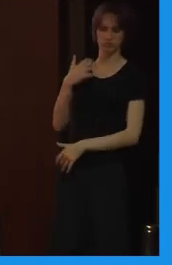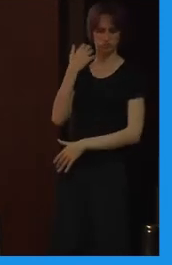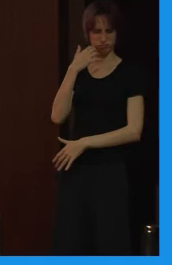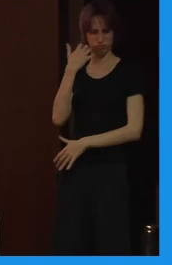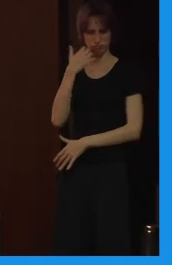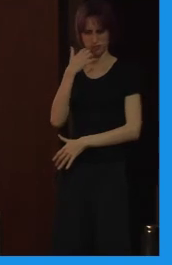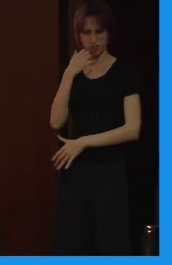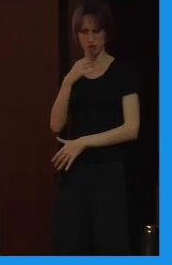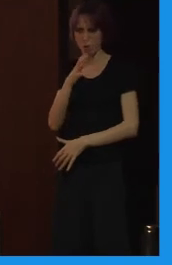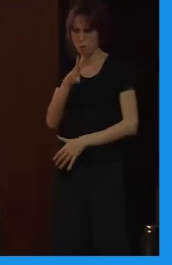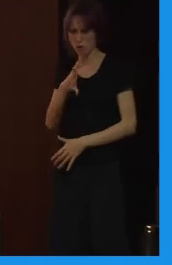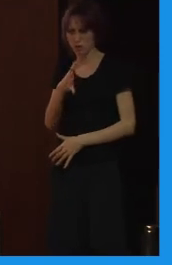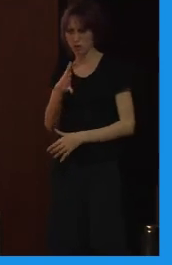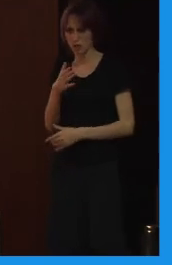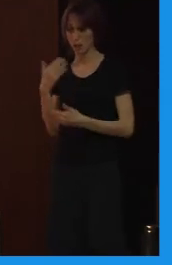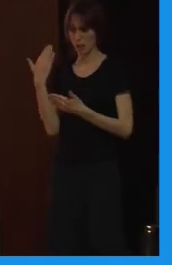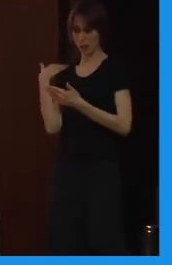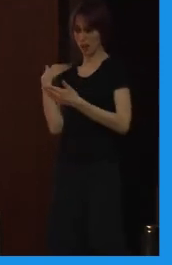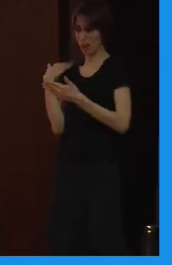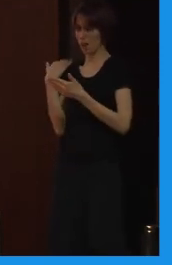Ahora vamos a hablar de las hormonas suprarrenales.